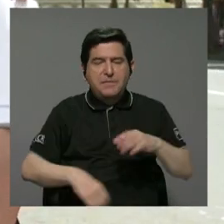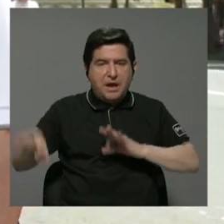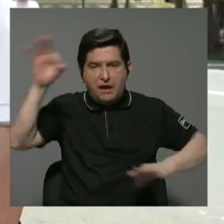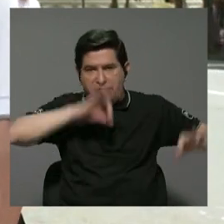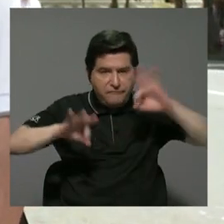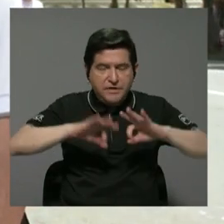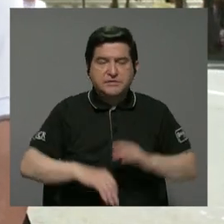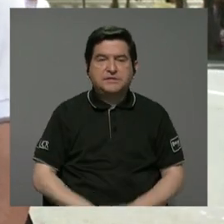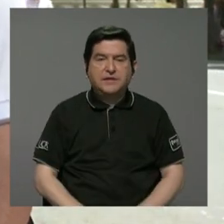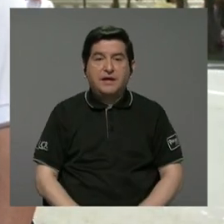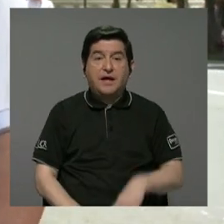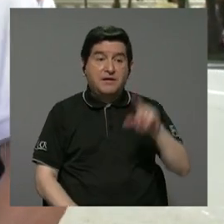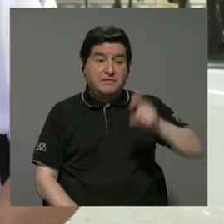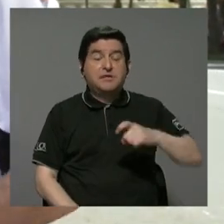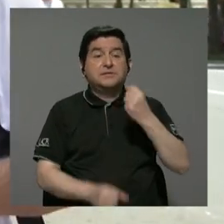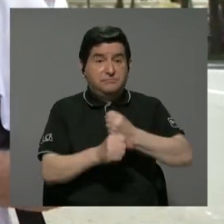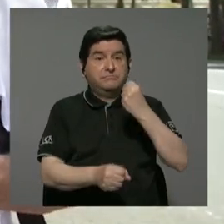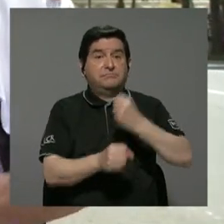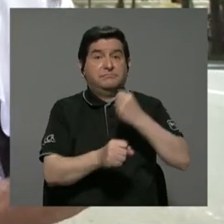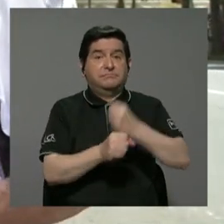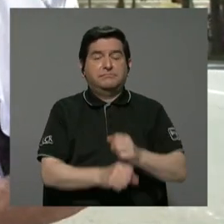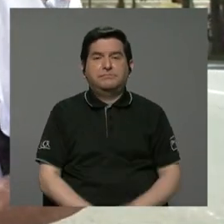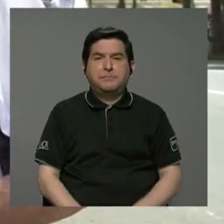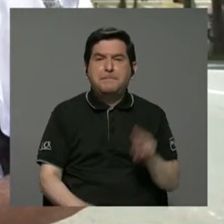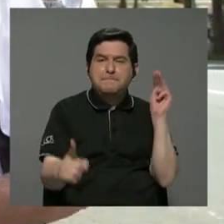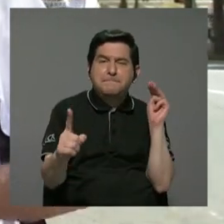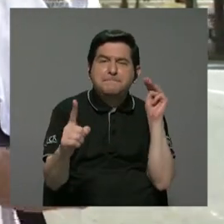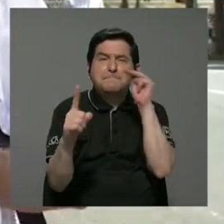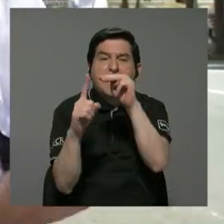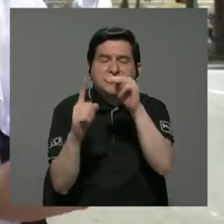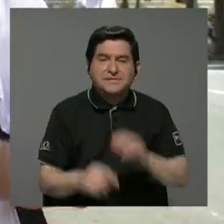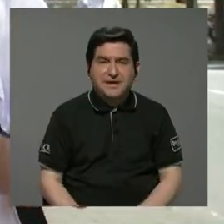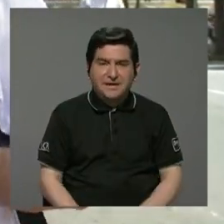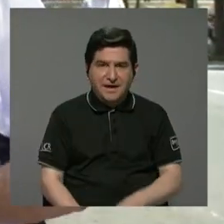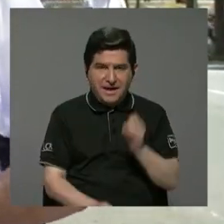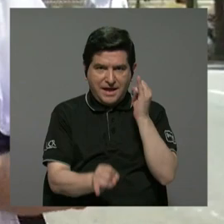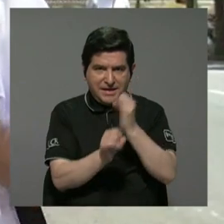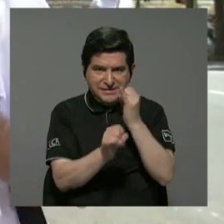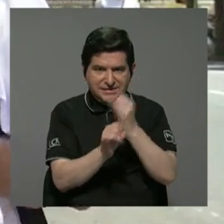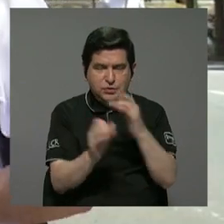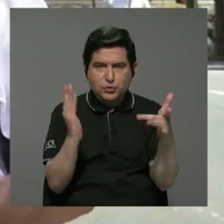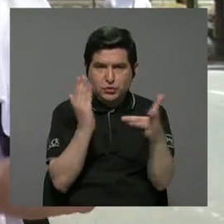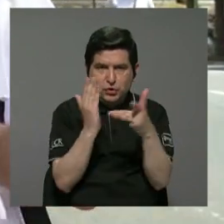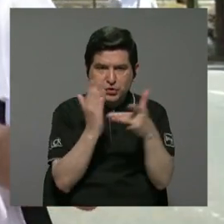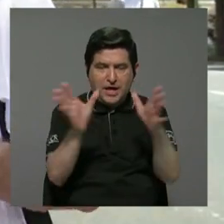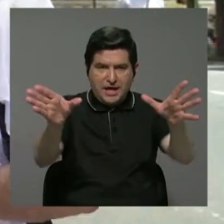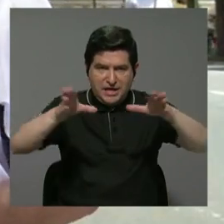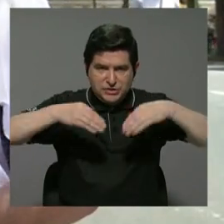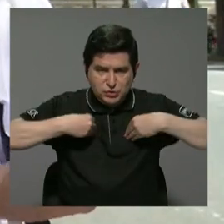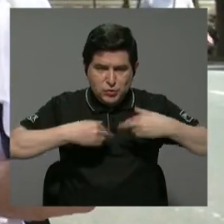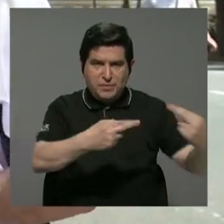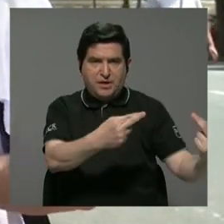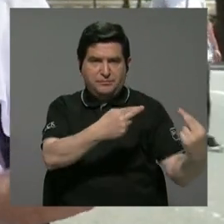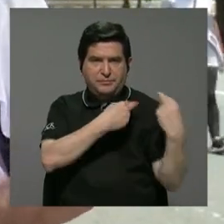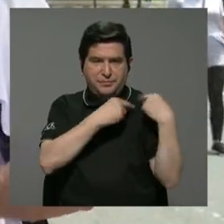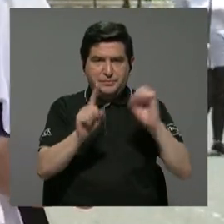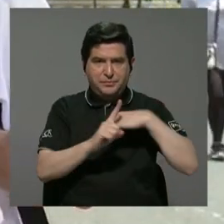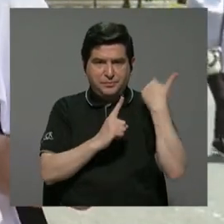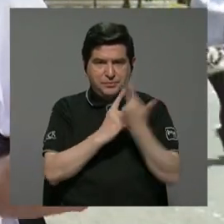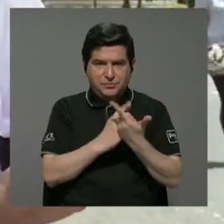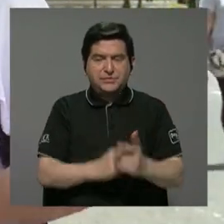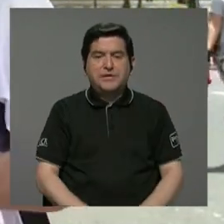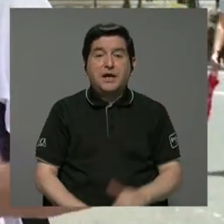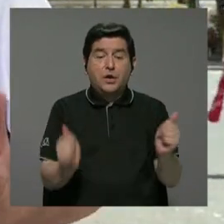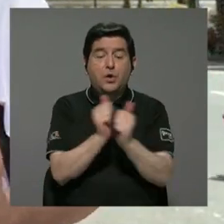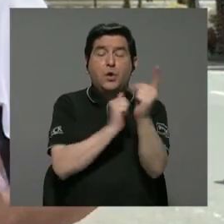hemos también tenido que hacer esfuerzos. El mensaje es este: el Instituto Tecnológico está asumiendo la responsabilidad social que tiene para